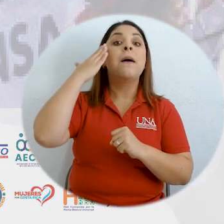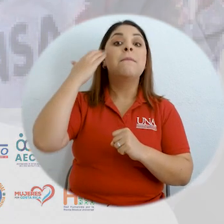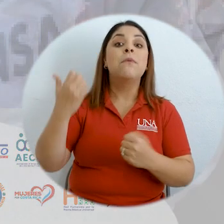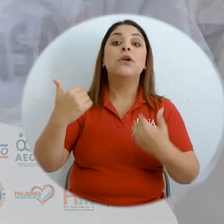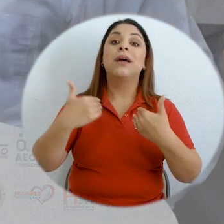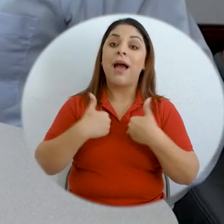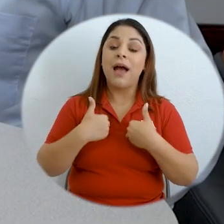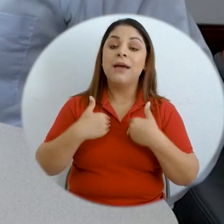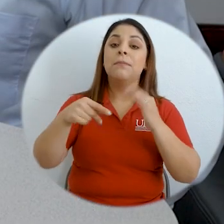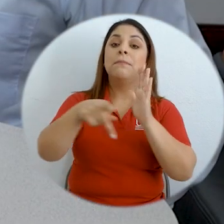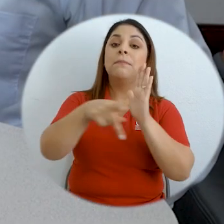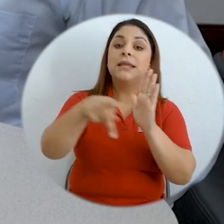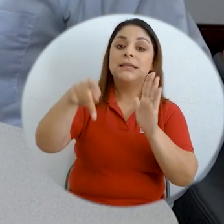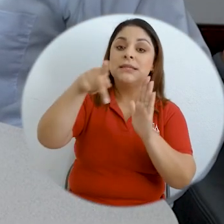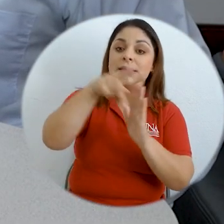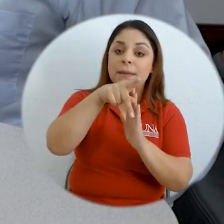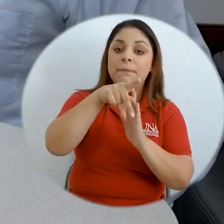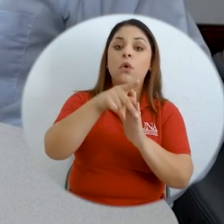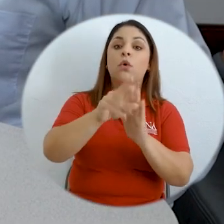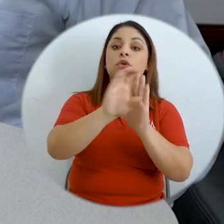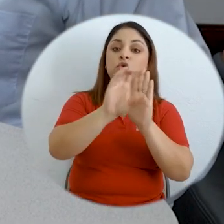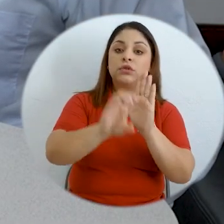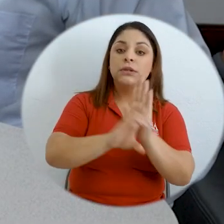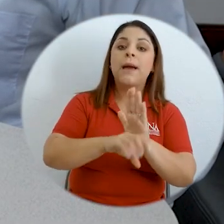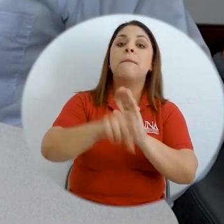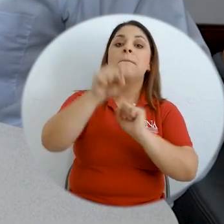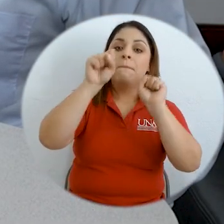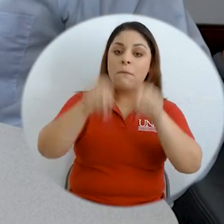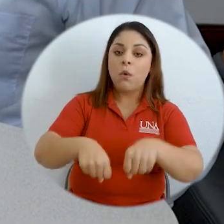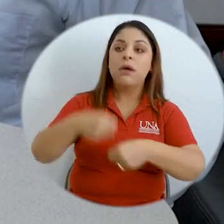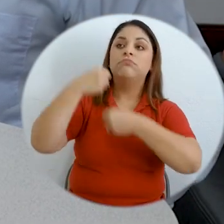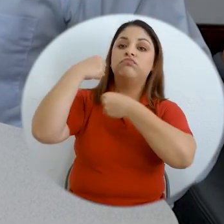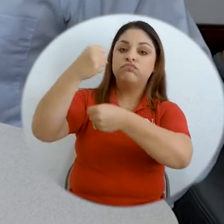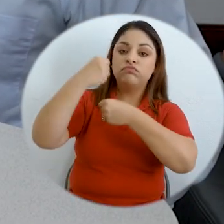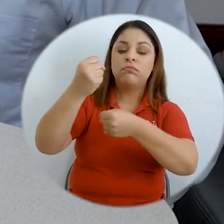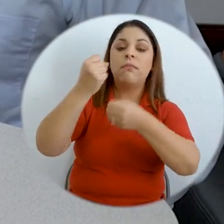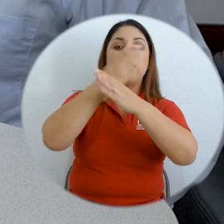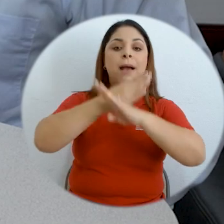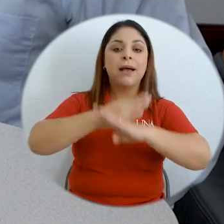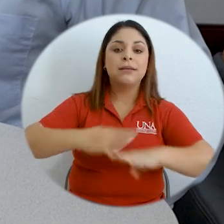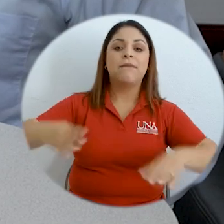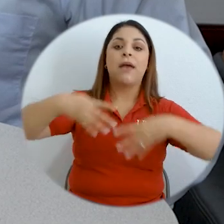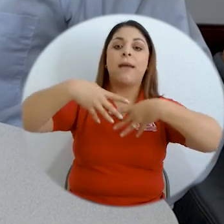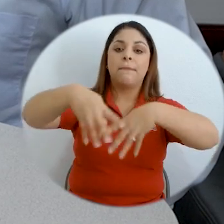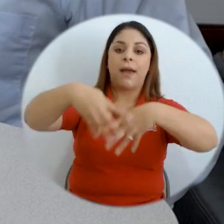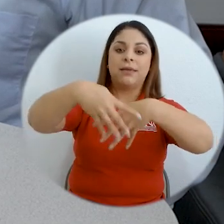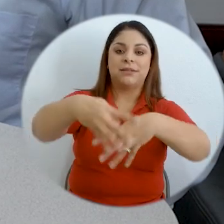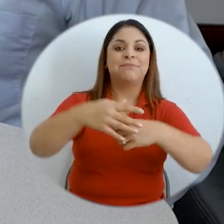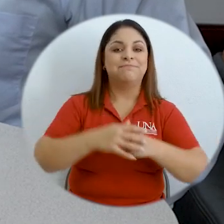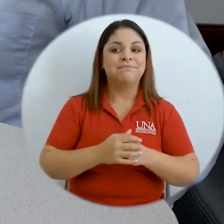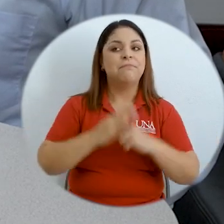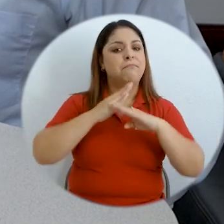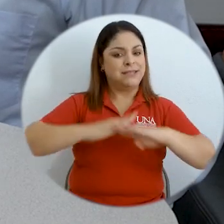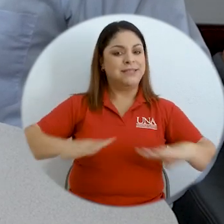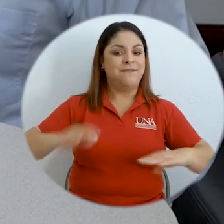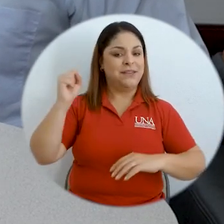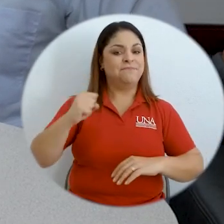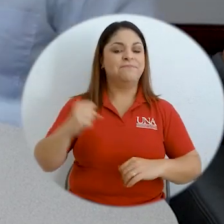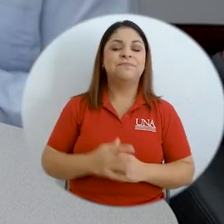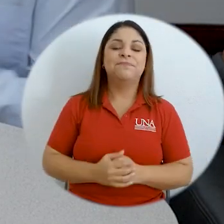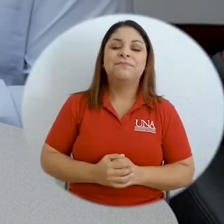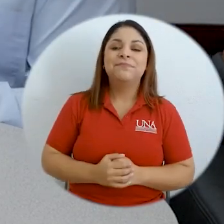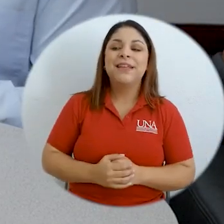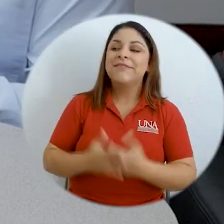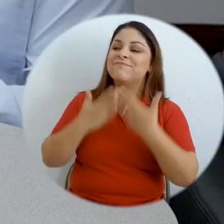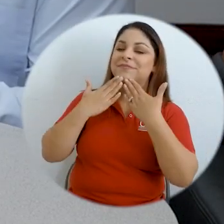asiste el principio constitucional de la protesta pacífica y de la marcha, por supuesto que también pacífica. Don